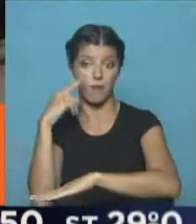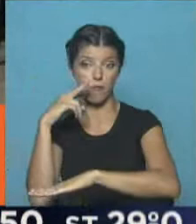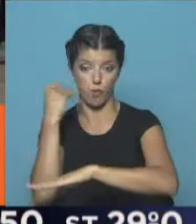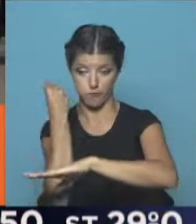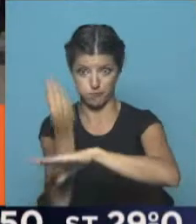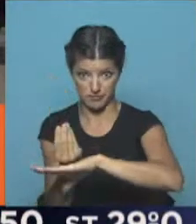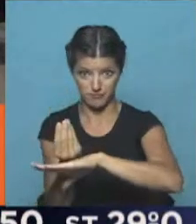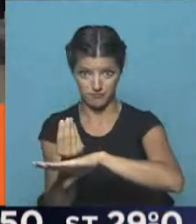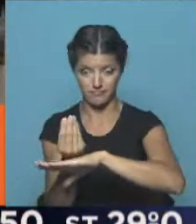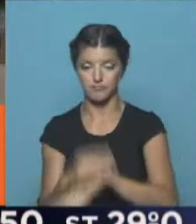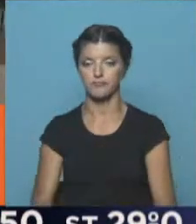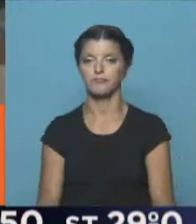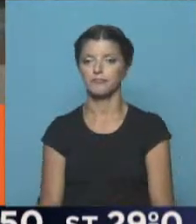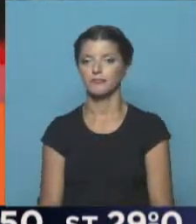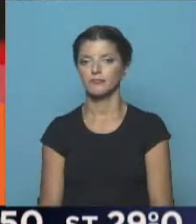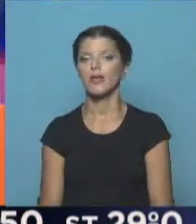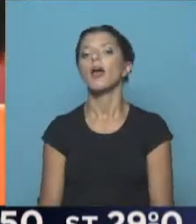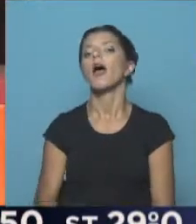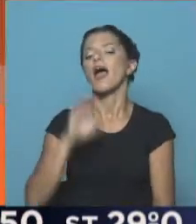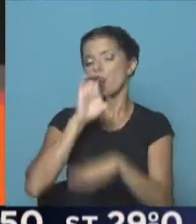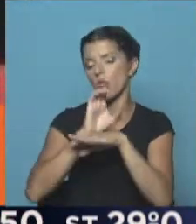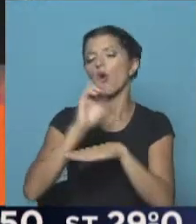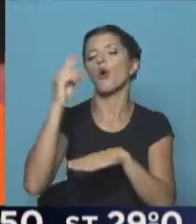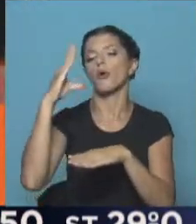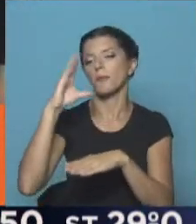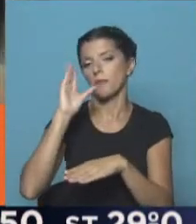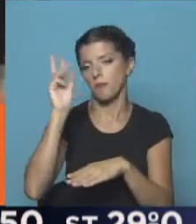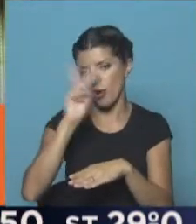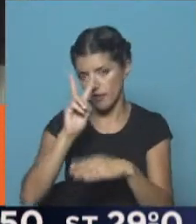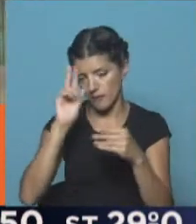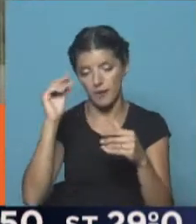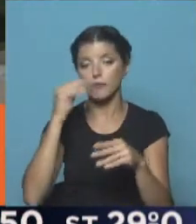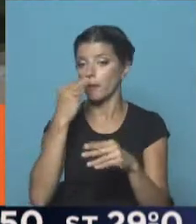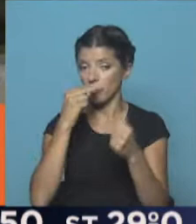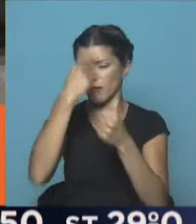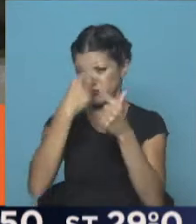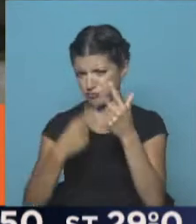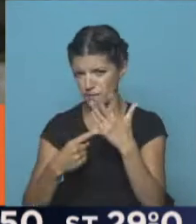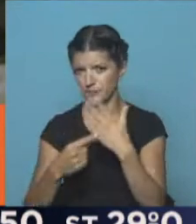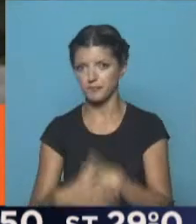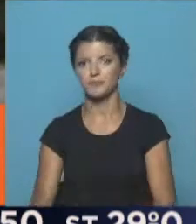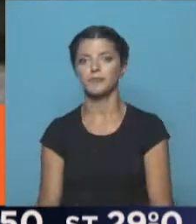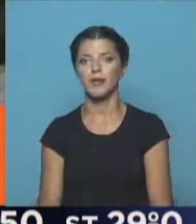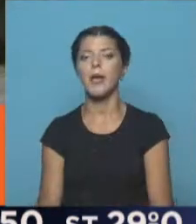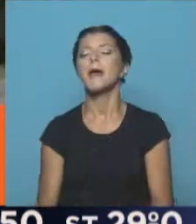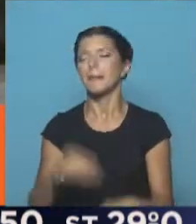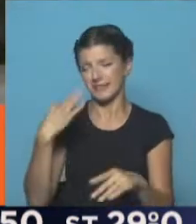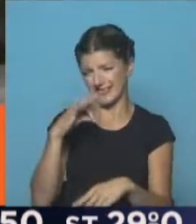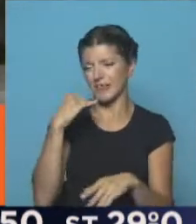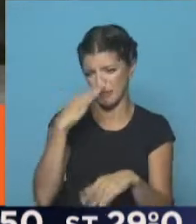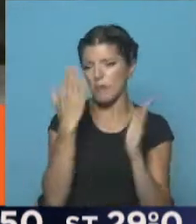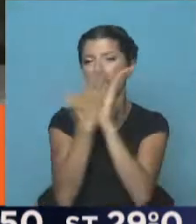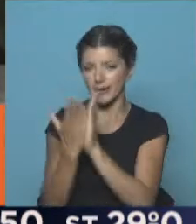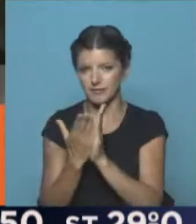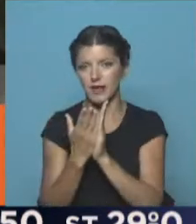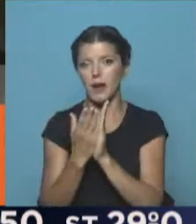hubo muchos que también ahora es cierto y en esto habría que insisto mirar caso por caso pero lo que dice rublo tiene un punto